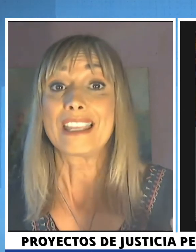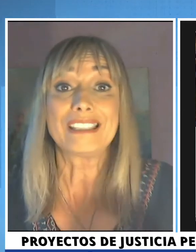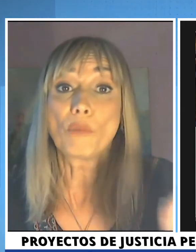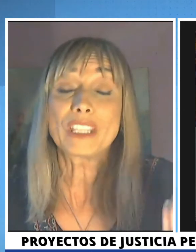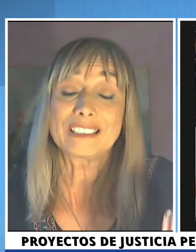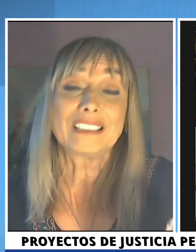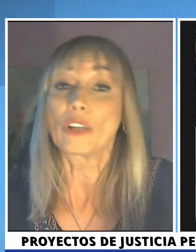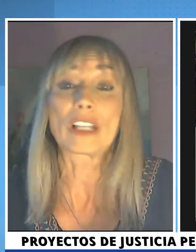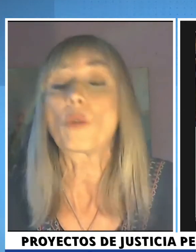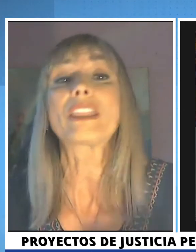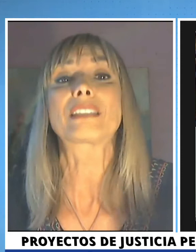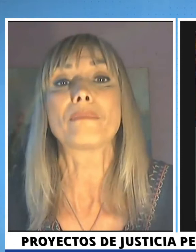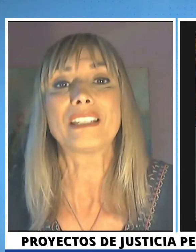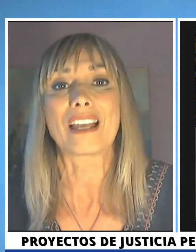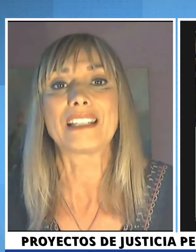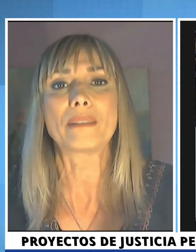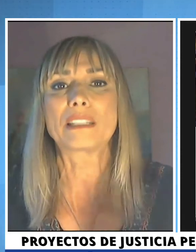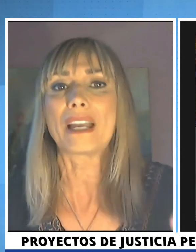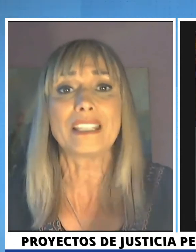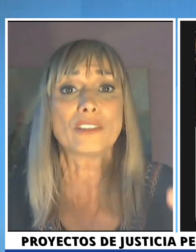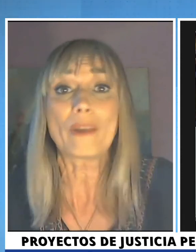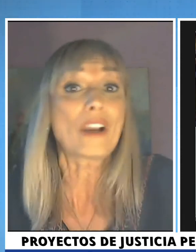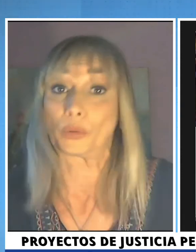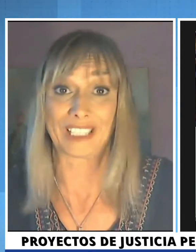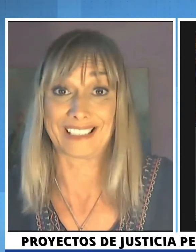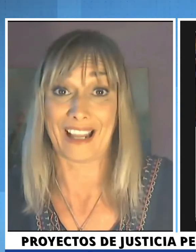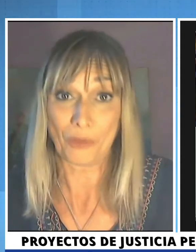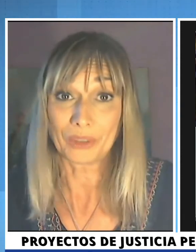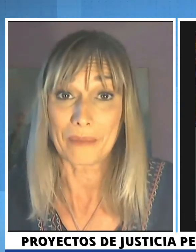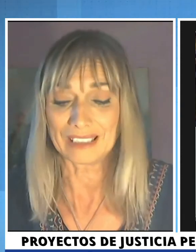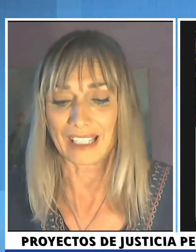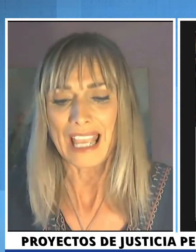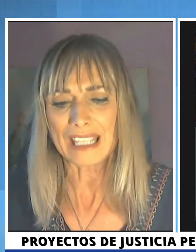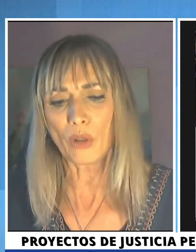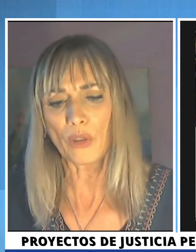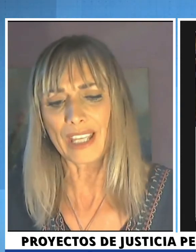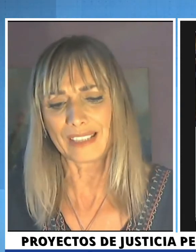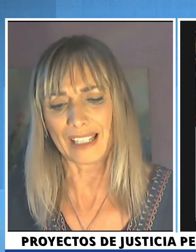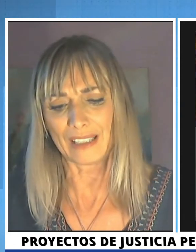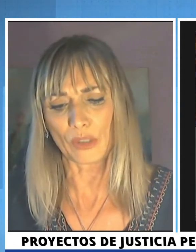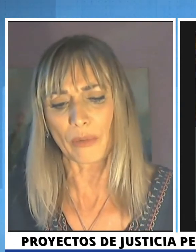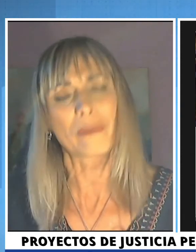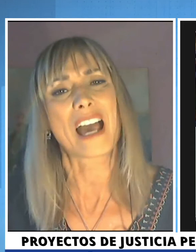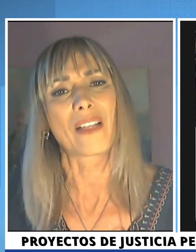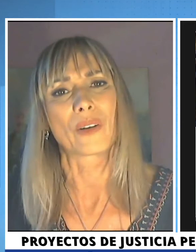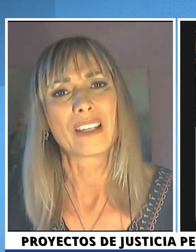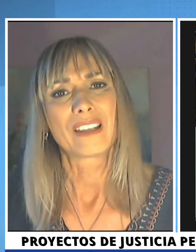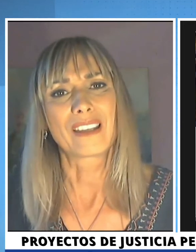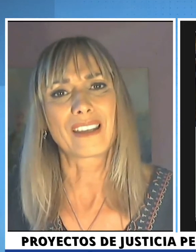y muy distinta a lo que el juez dictamina, y la víctima ahí no ve justicia, justamente, y habló del juicio